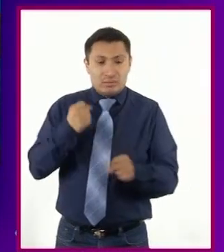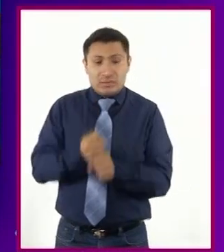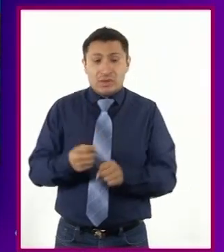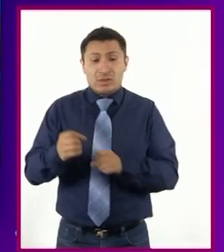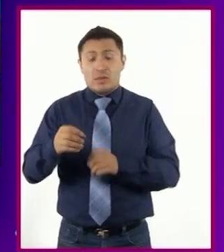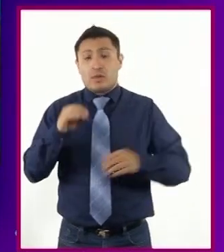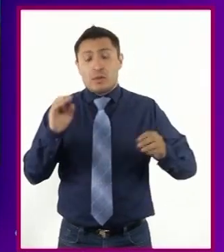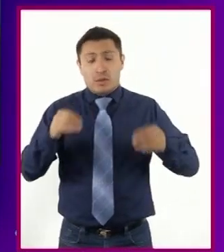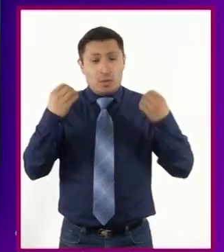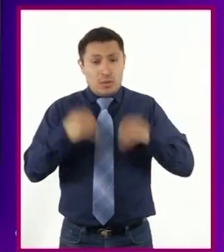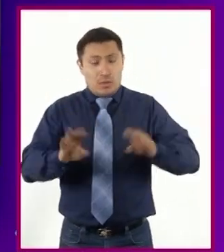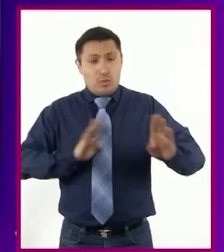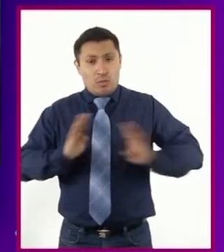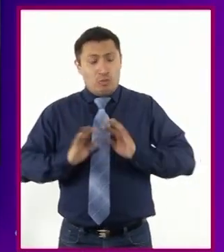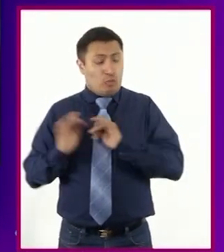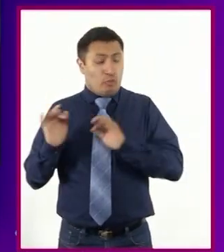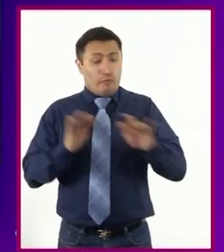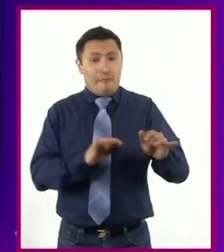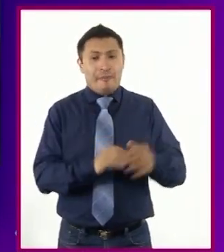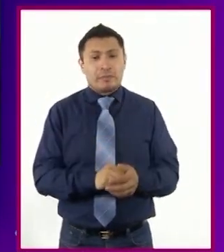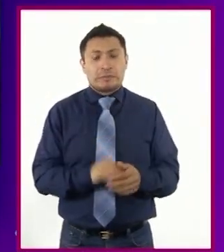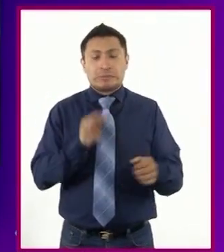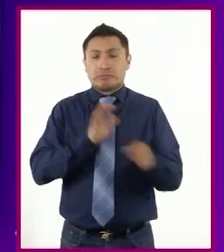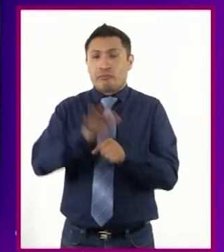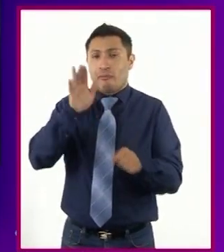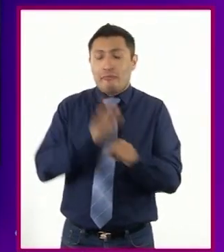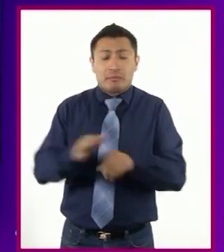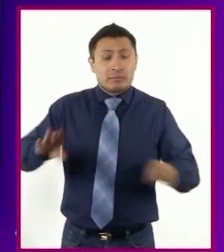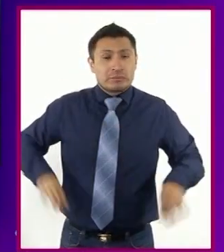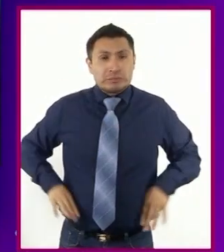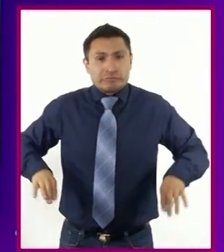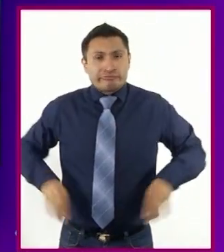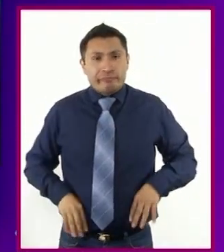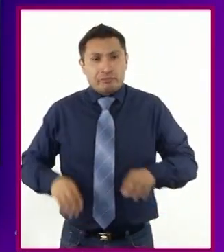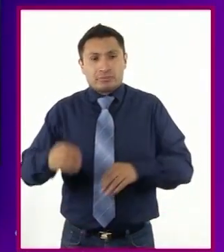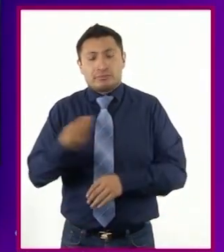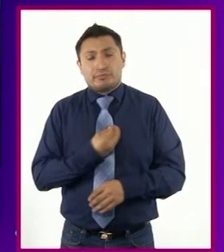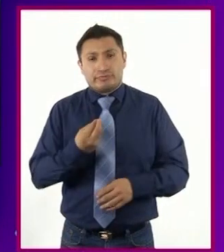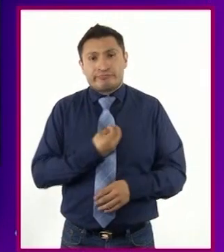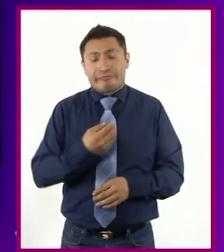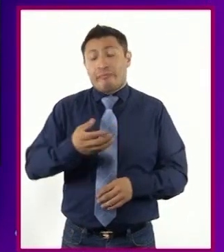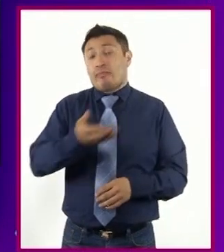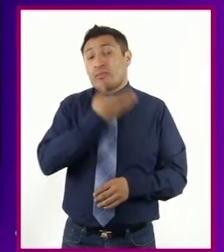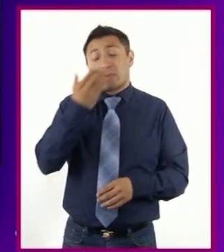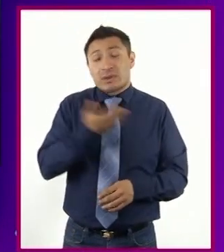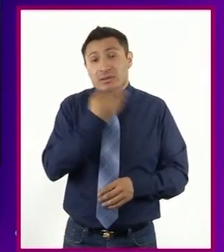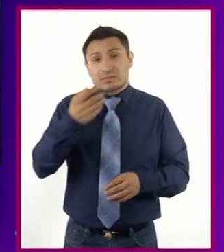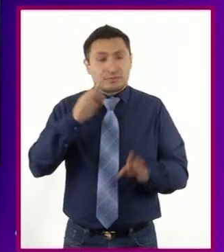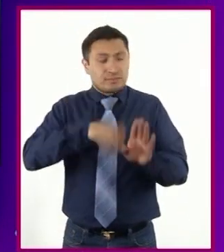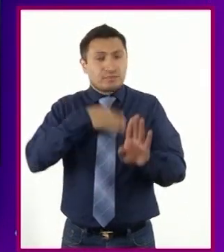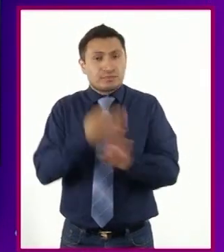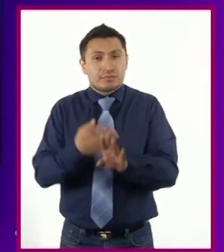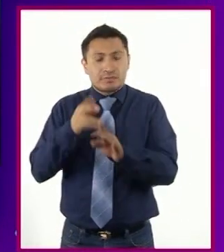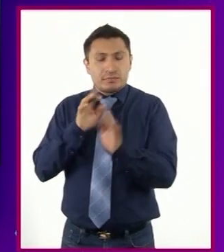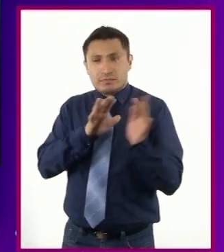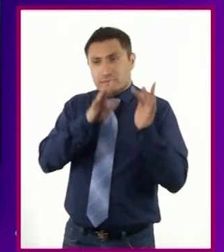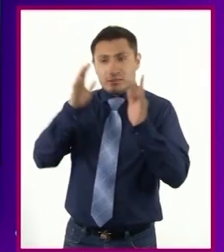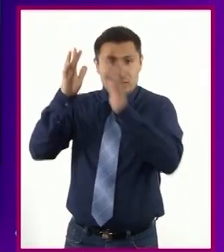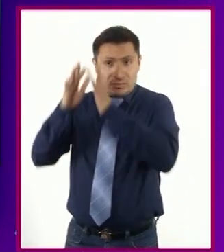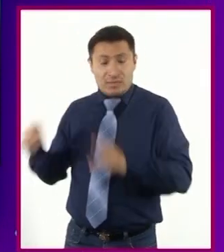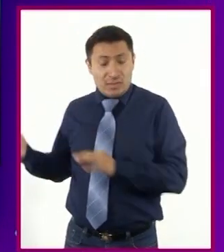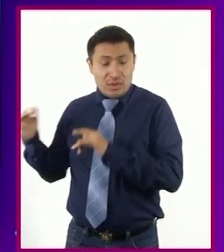ocupación militar. ¿Cuáles fueron las características de la resistencia popular contra la invasión francesa?